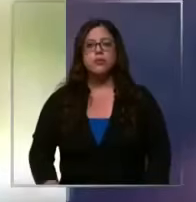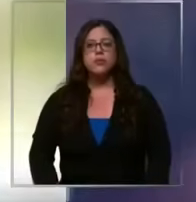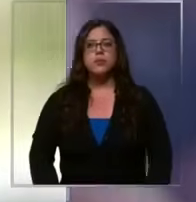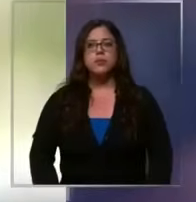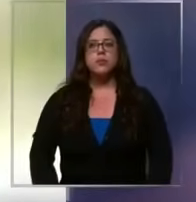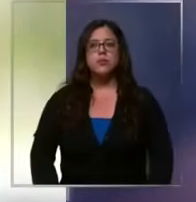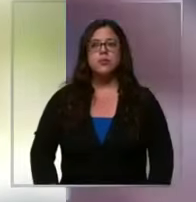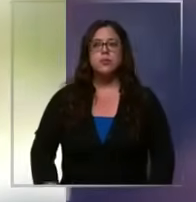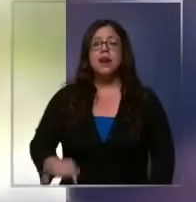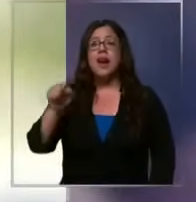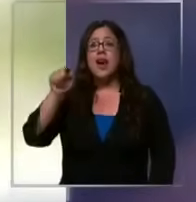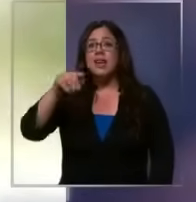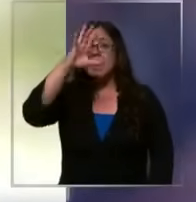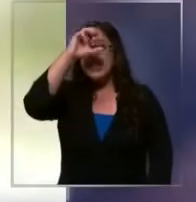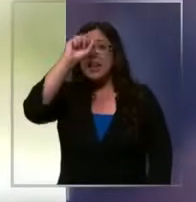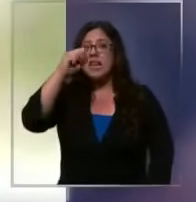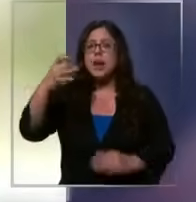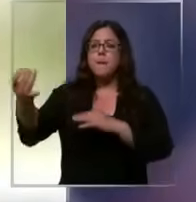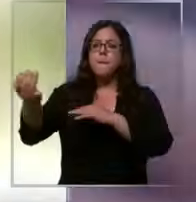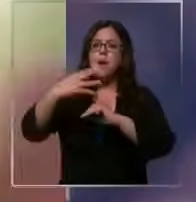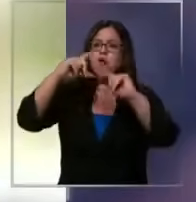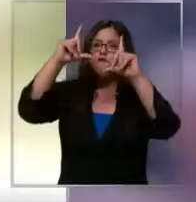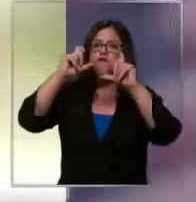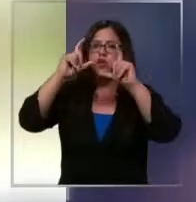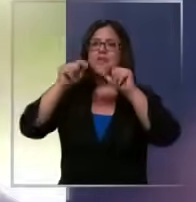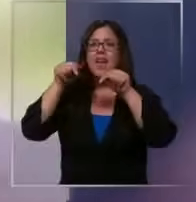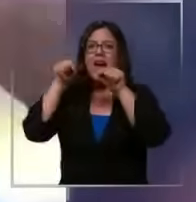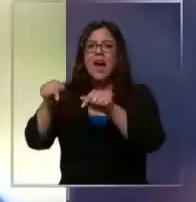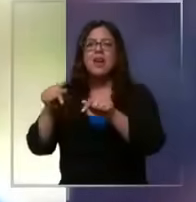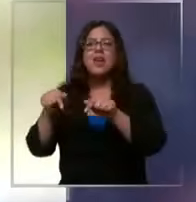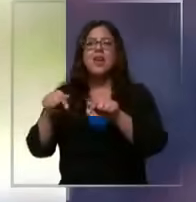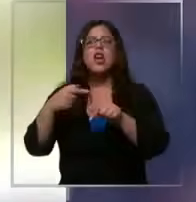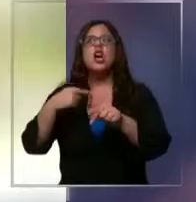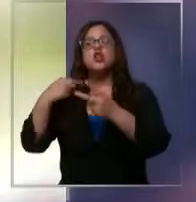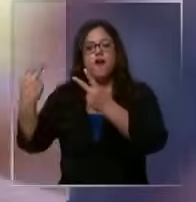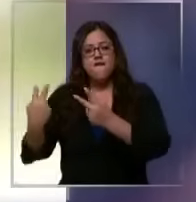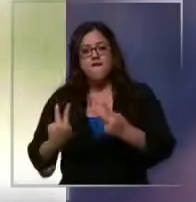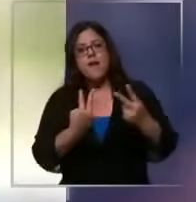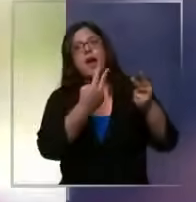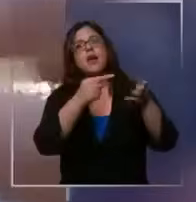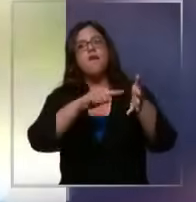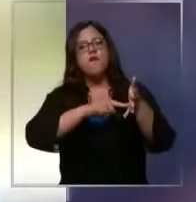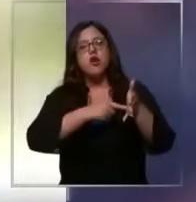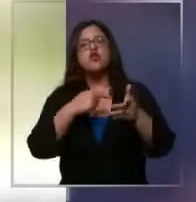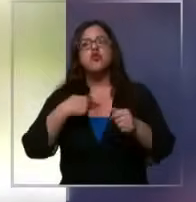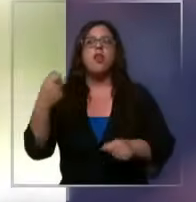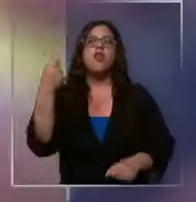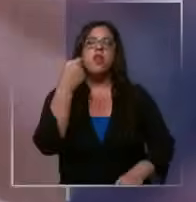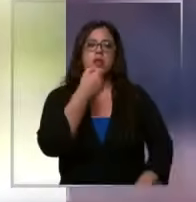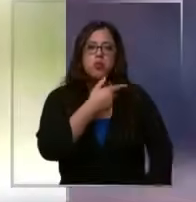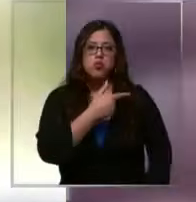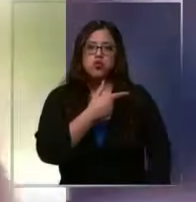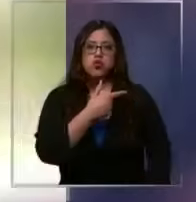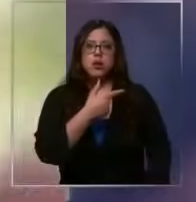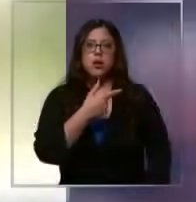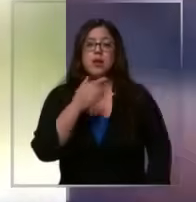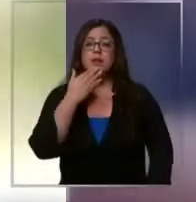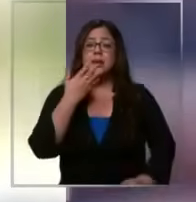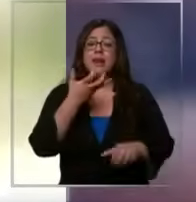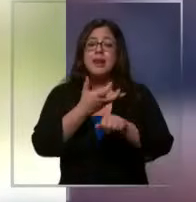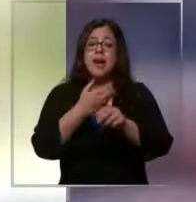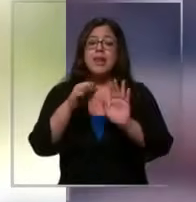En Argentina me mandaron evidencias fotográficas de que estaba ahí y yo viajé hacia Buenos Aires y puse una denuncia. De hecho, hay un